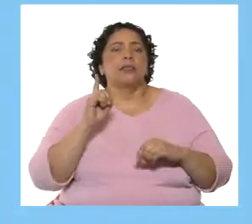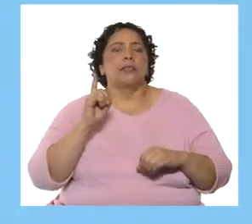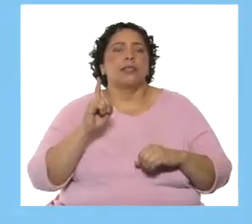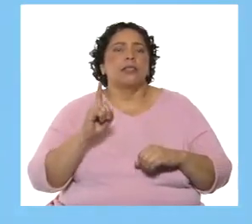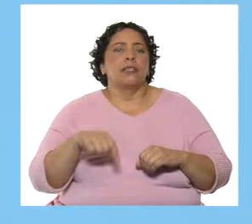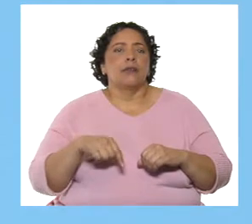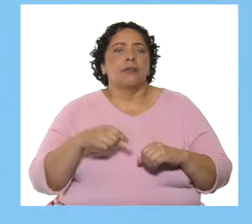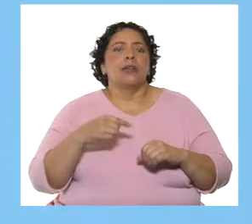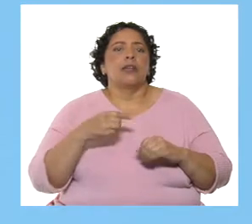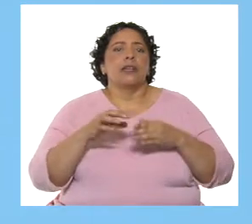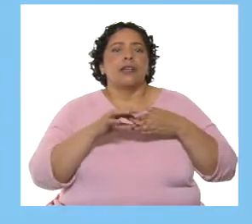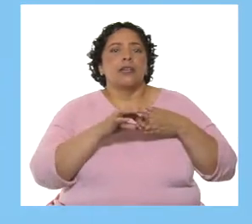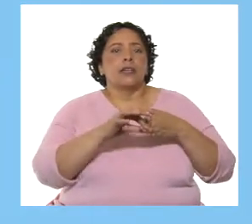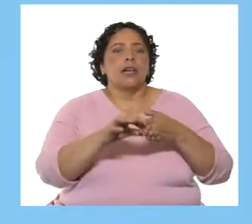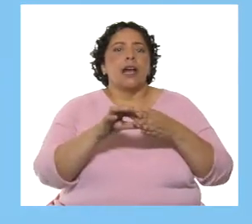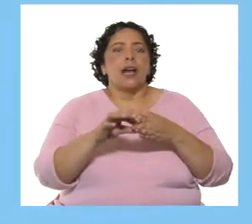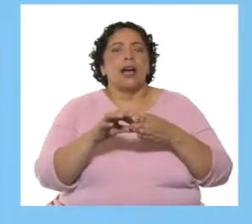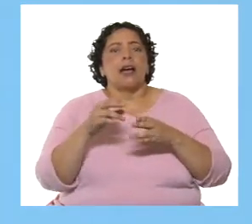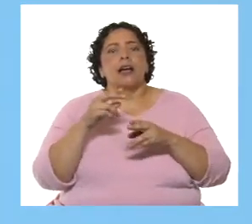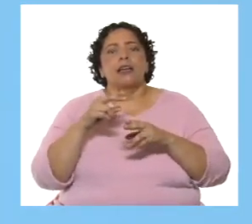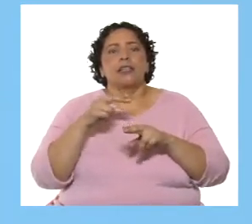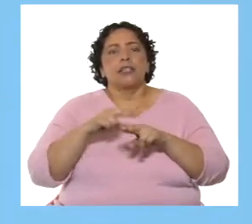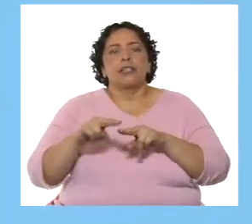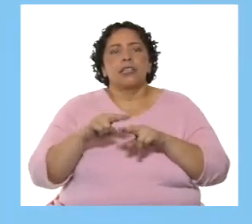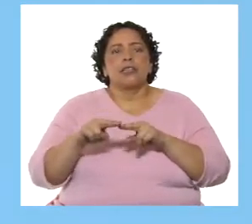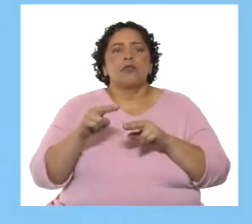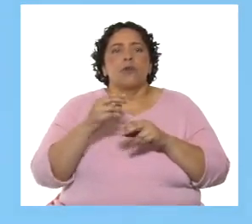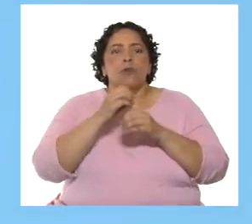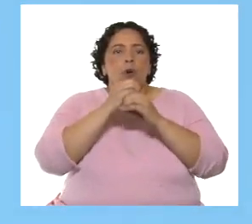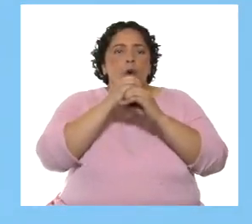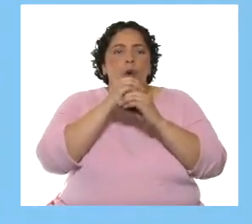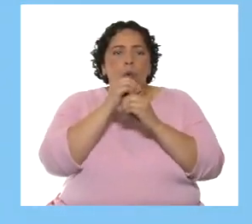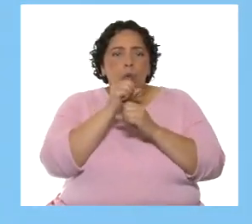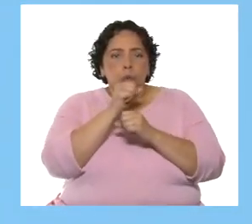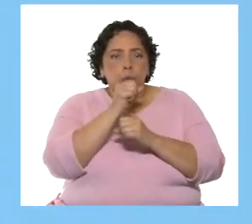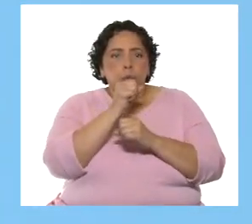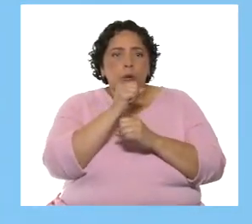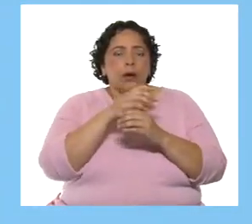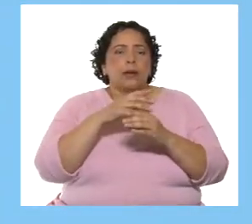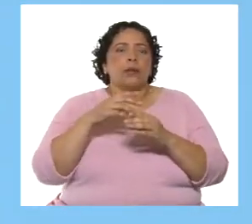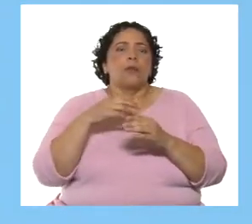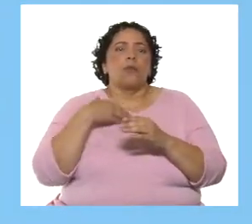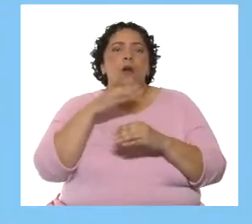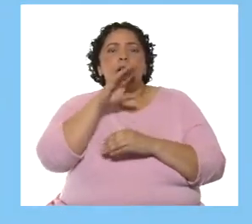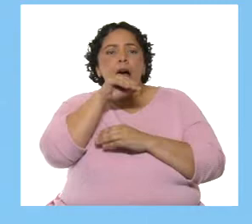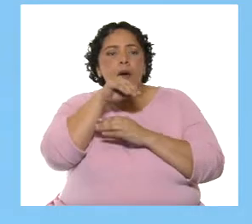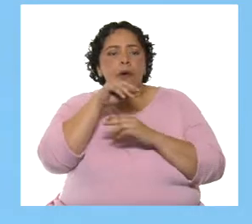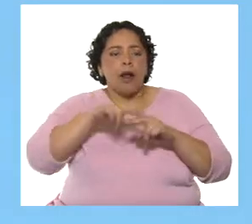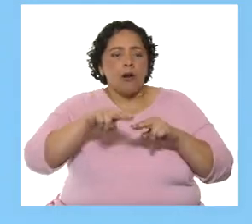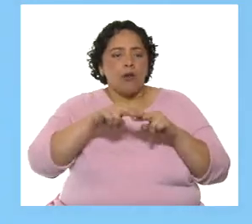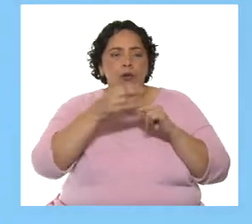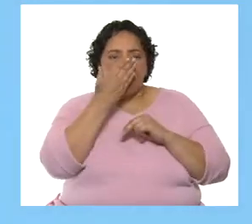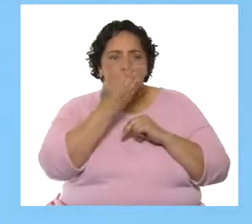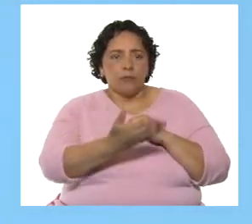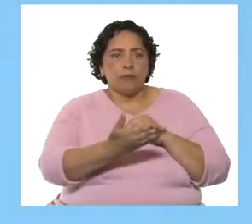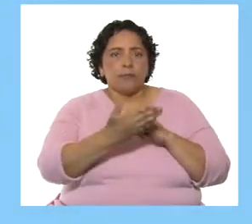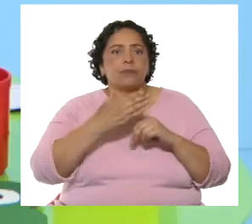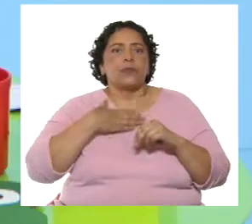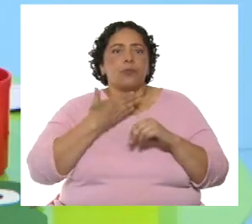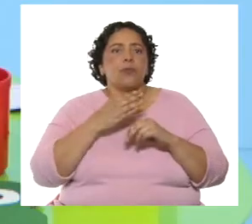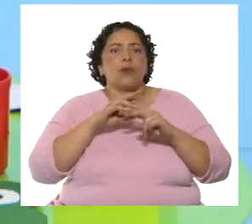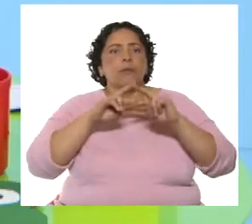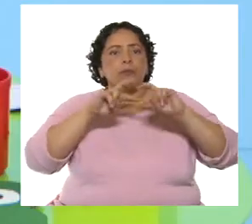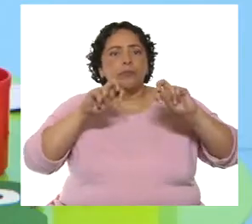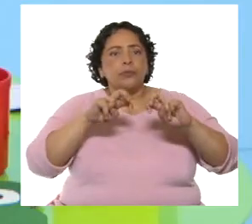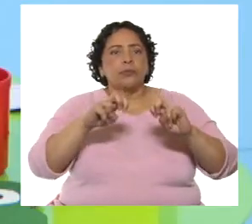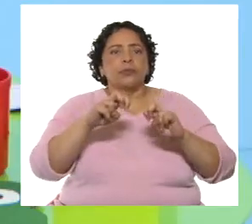incluso inducir a los juegos que querramos con un globo. El títere les habla a los niños y podamos indagar